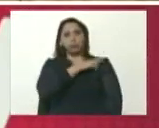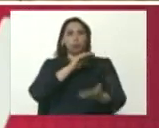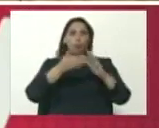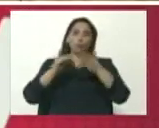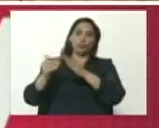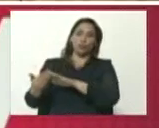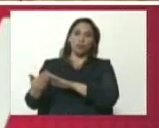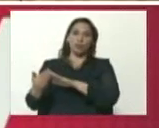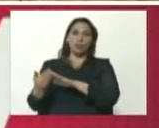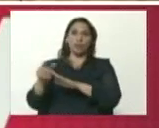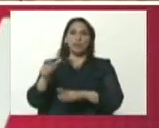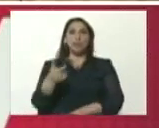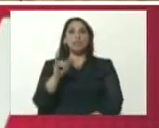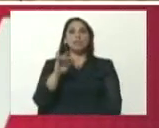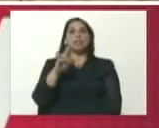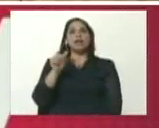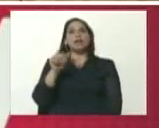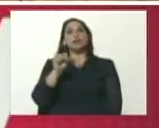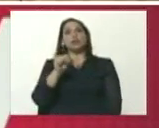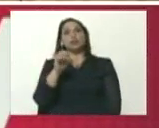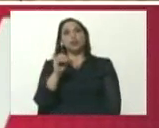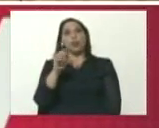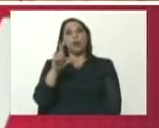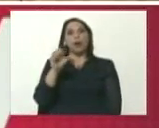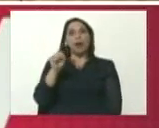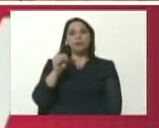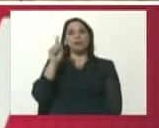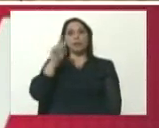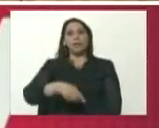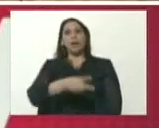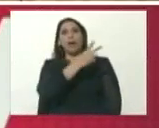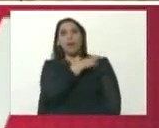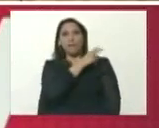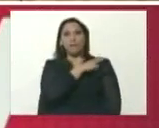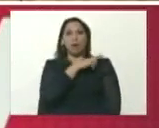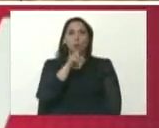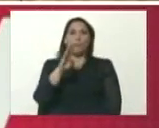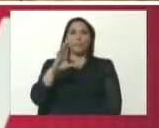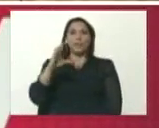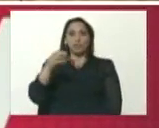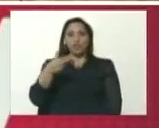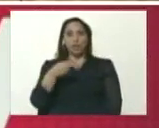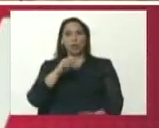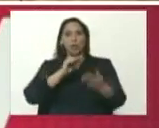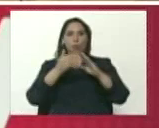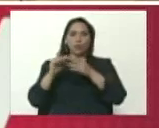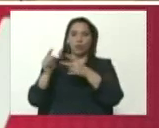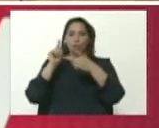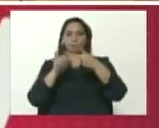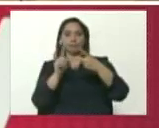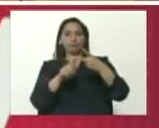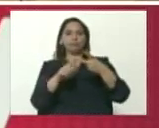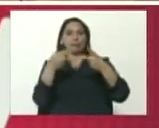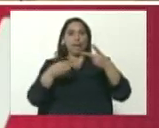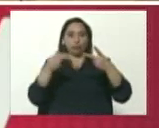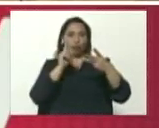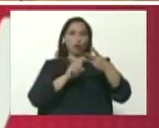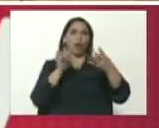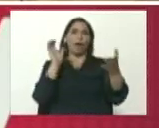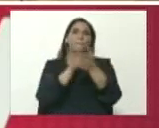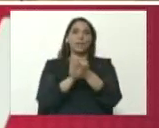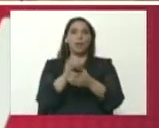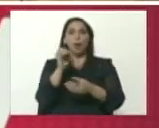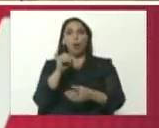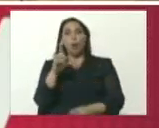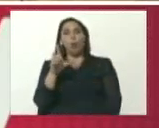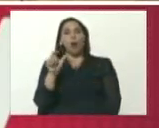compañero Girasoles, está el jefe de VCH, perdón, está el jefe de comunidad, el compañero Héctor, está la compañera Olga, quien